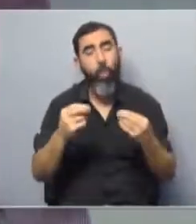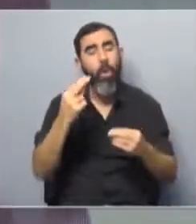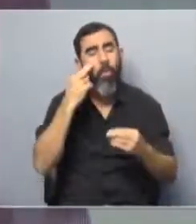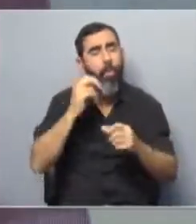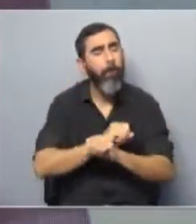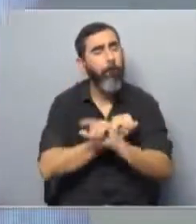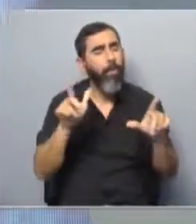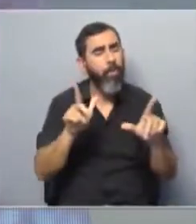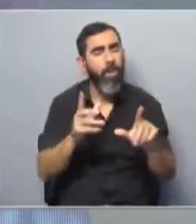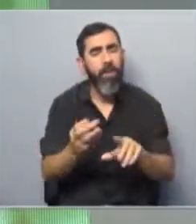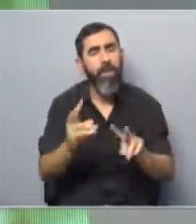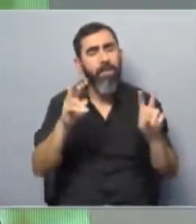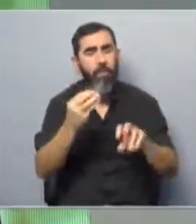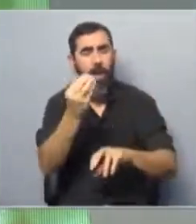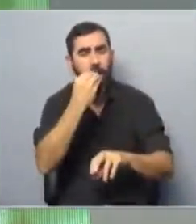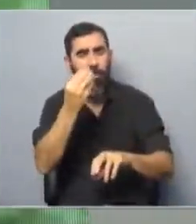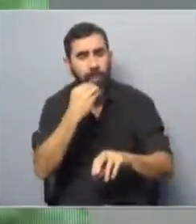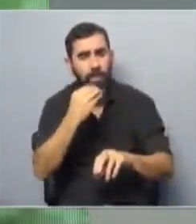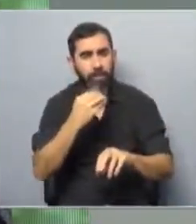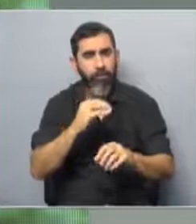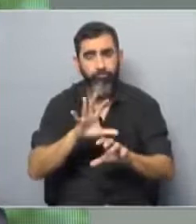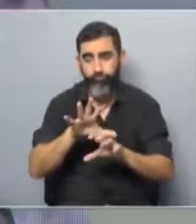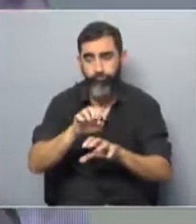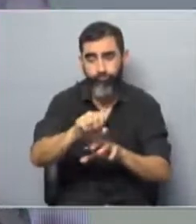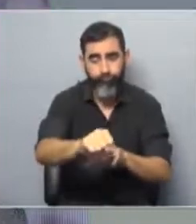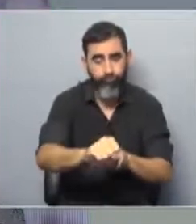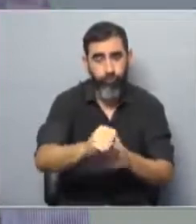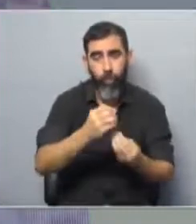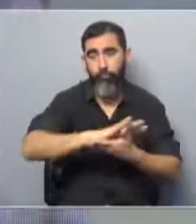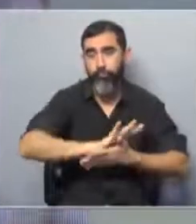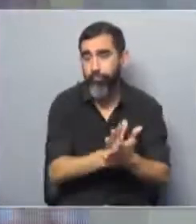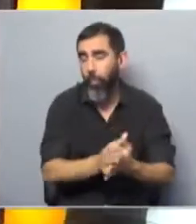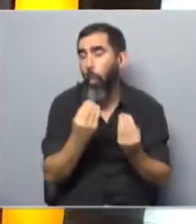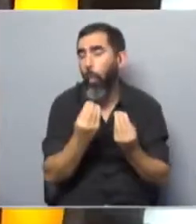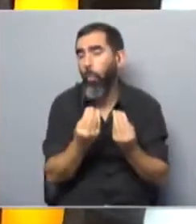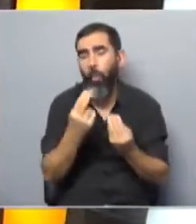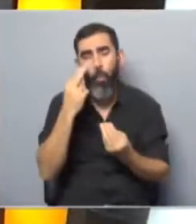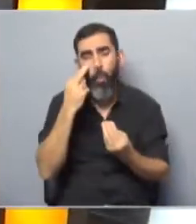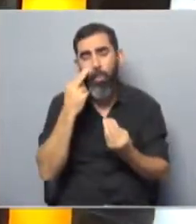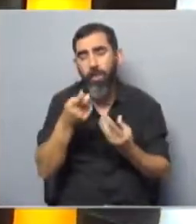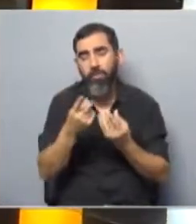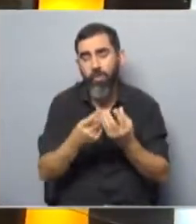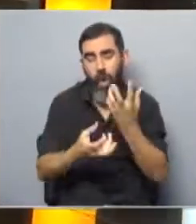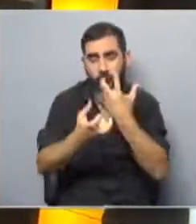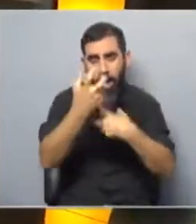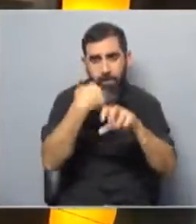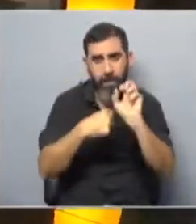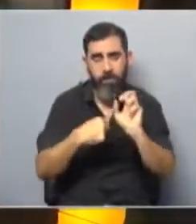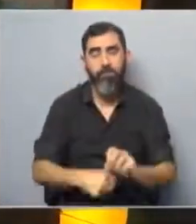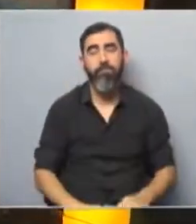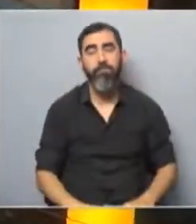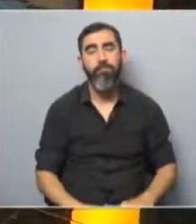local? ¿Compiten por alimento? ¿Directamente se las comen, por decirlo en criollo? ¿De qué manera estas especies exóticas terminan